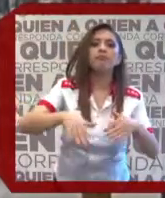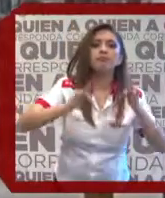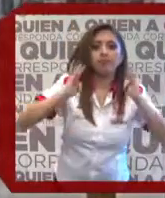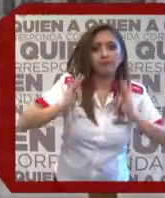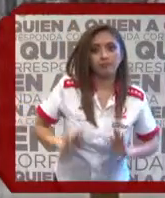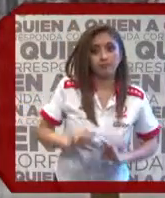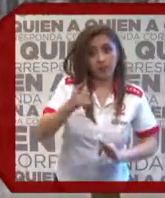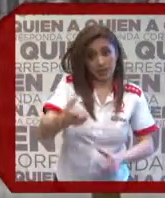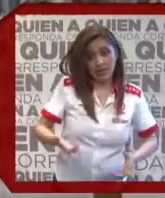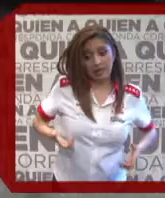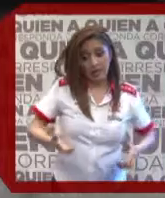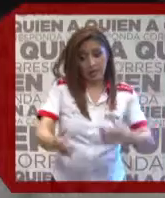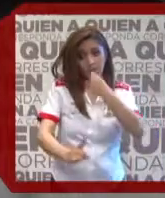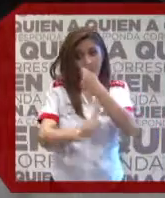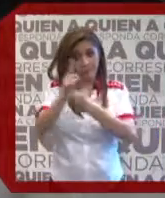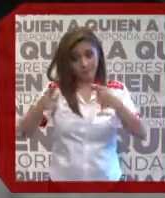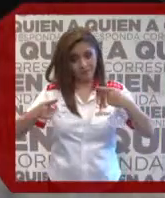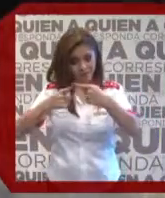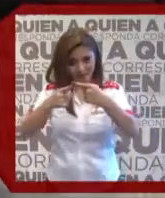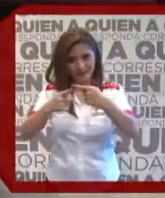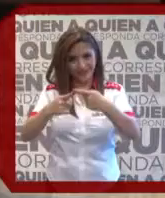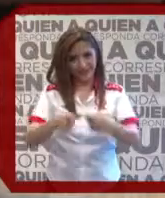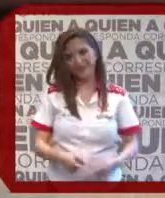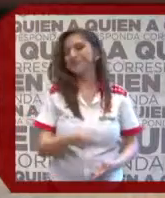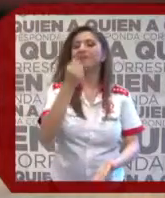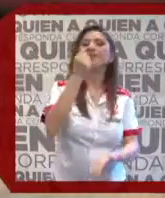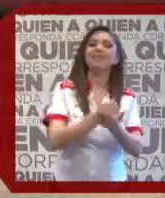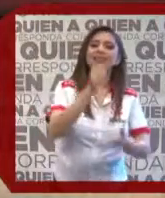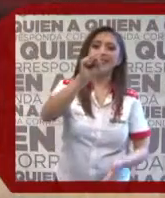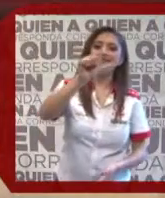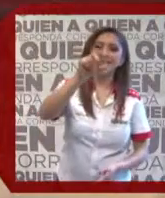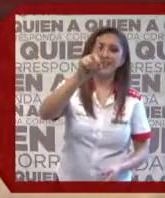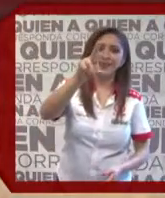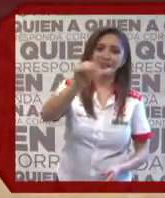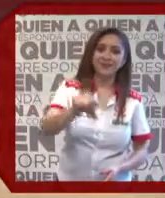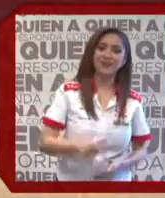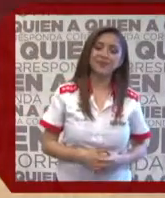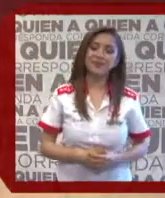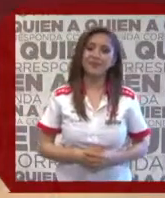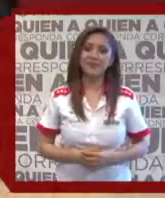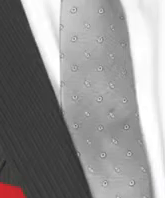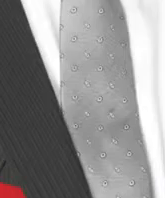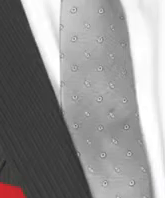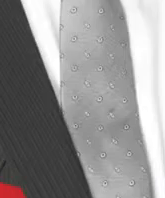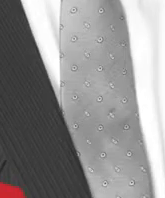en esta conflictiva esquina. Para quien corresponda, Sandra Ortiz.